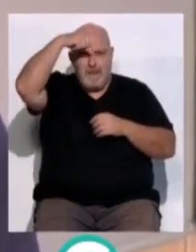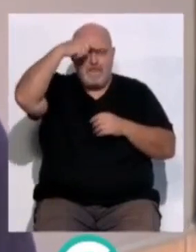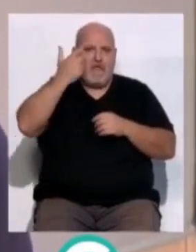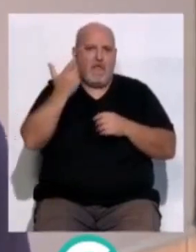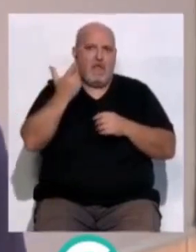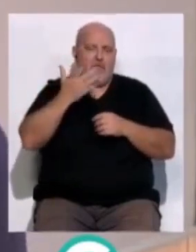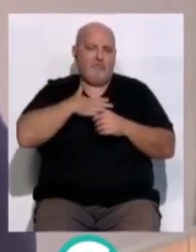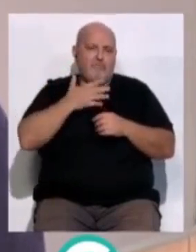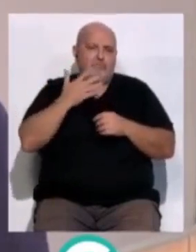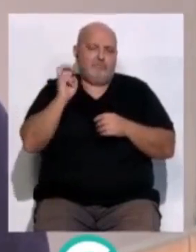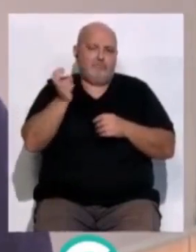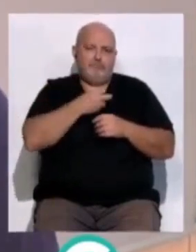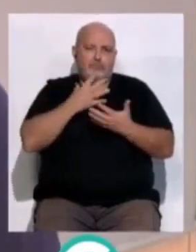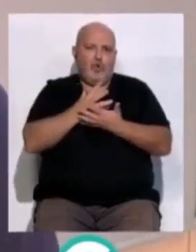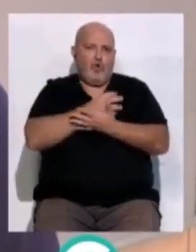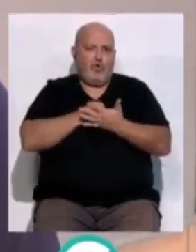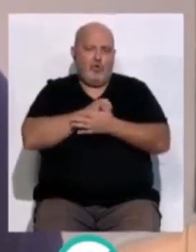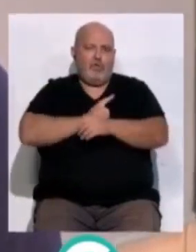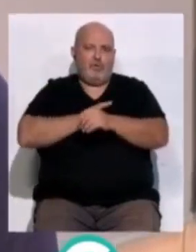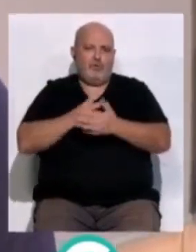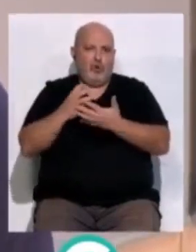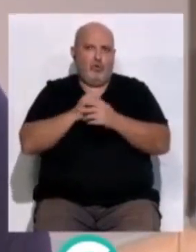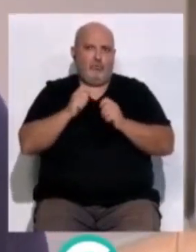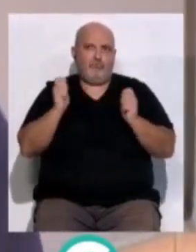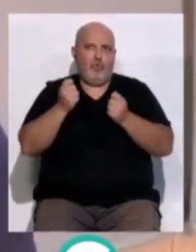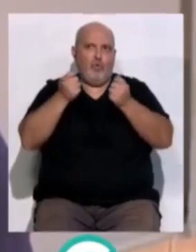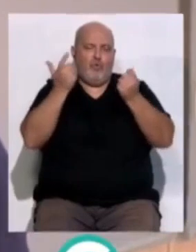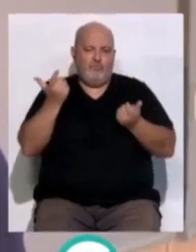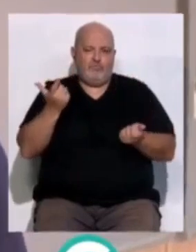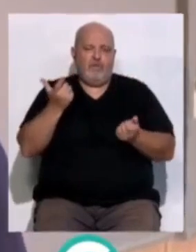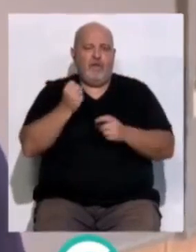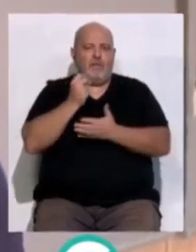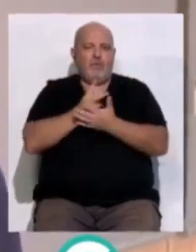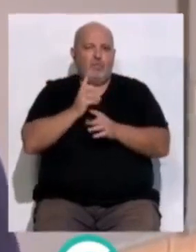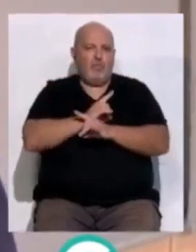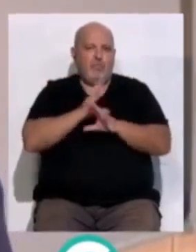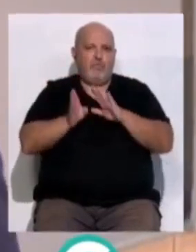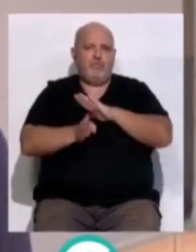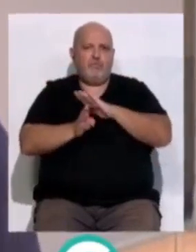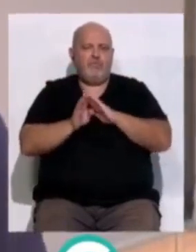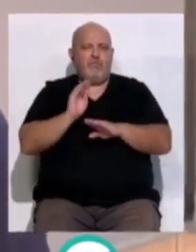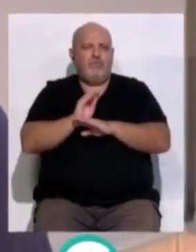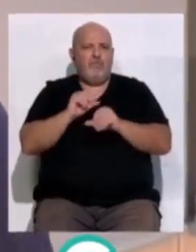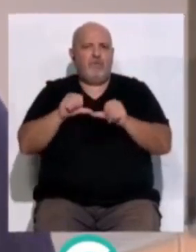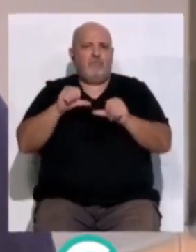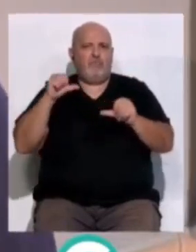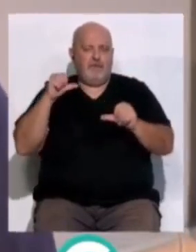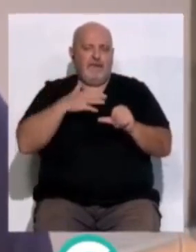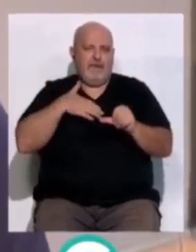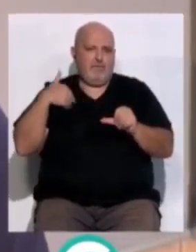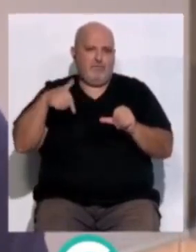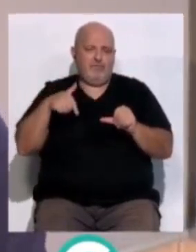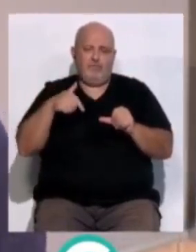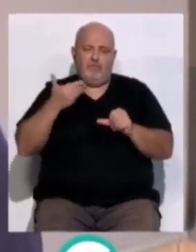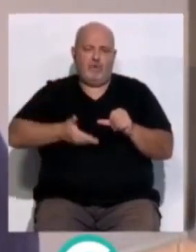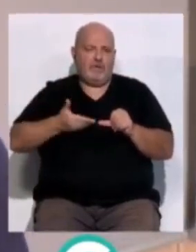importante no solo del deporte gaditano, sino de la ciudad. Está claro que nuestra apuesta era clara, mantener lo que ya se estaba haciendo y creo que es